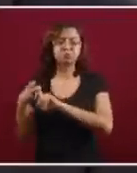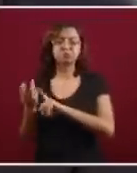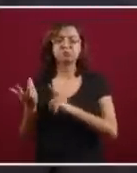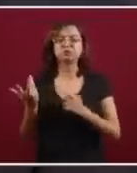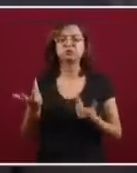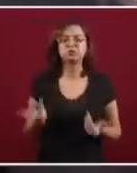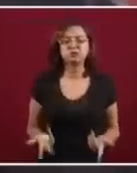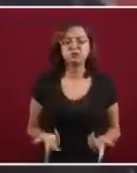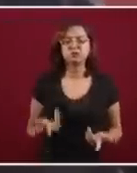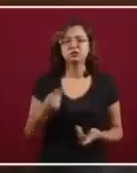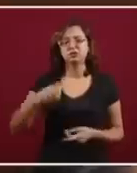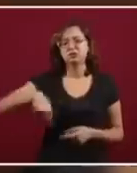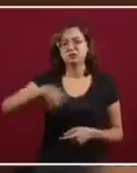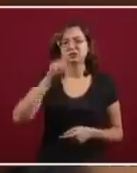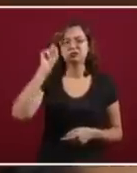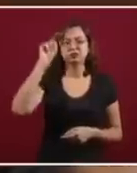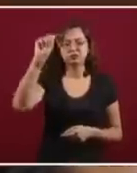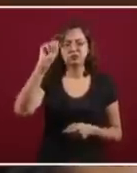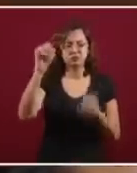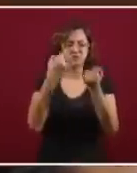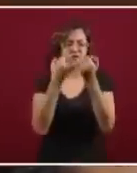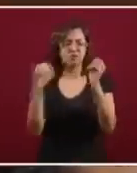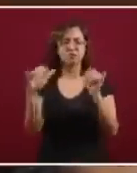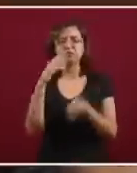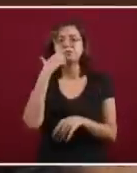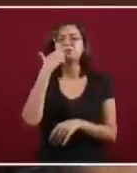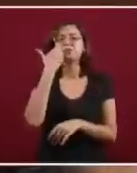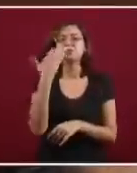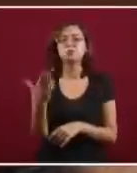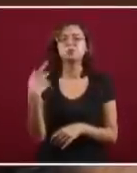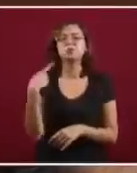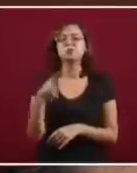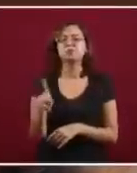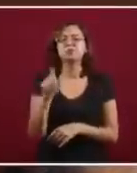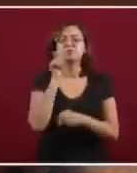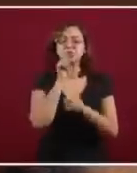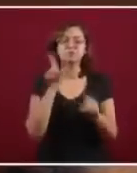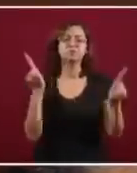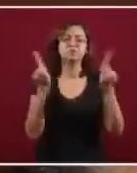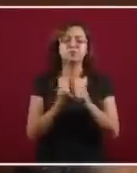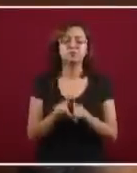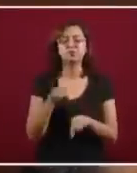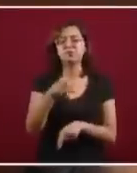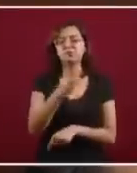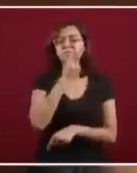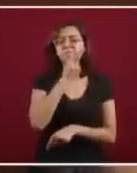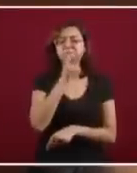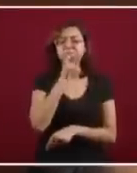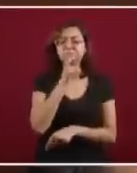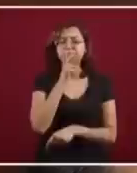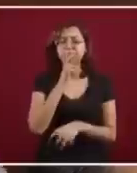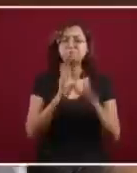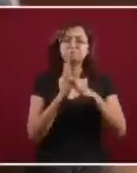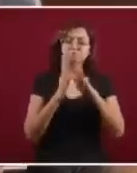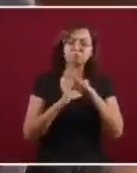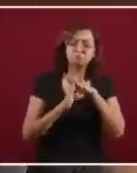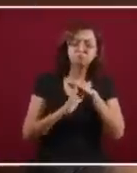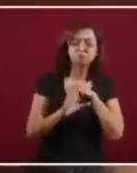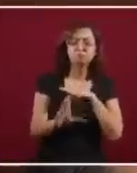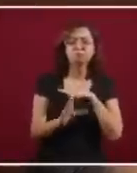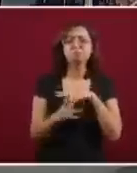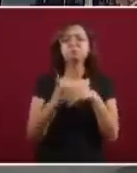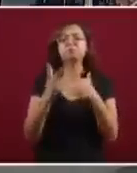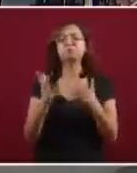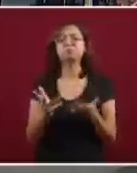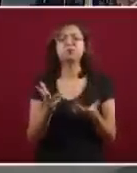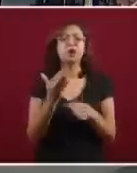elegir a un sindicato independiente pero además se suma que su papá era es migrante entonces